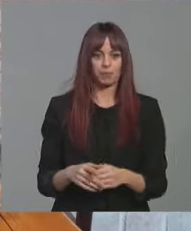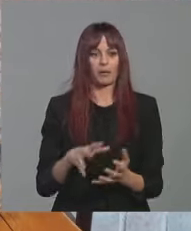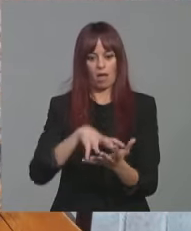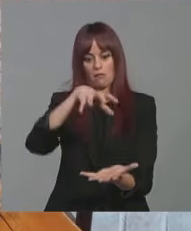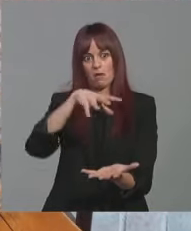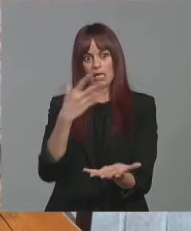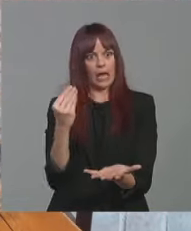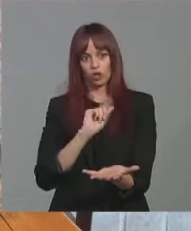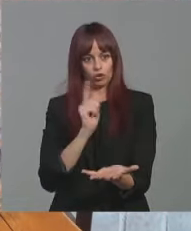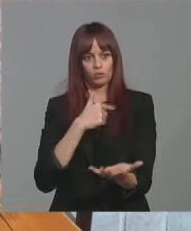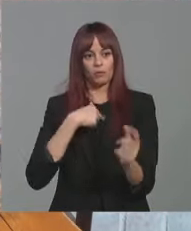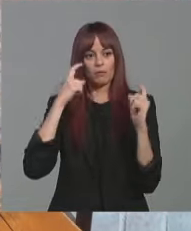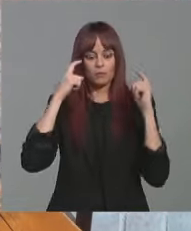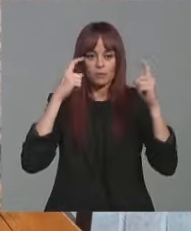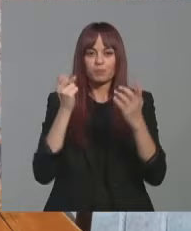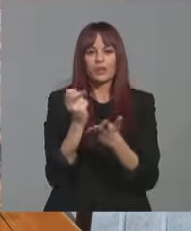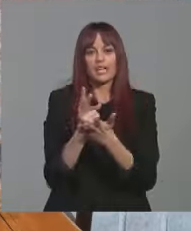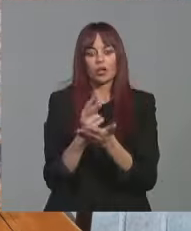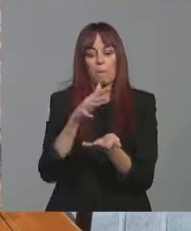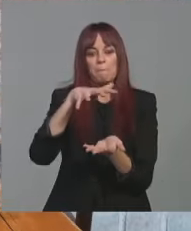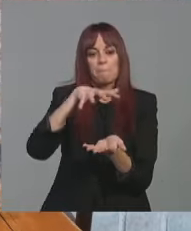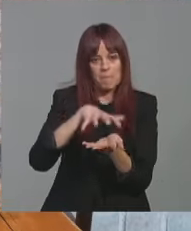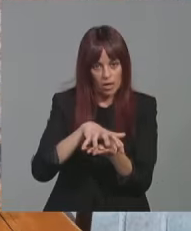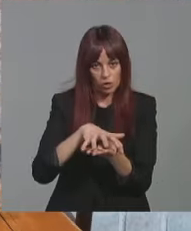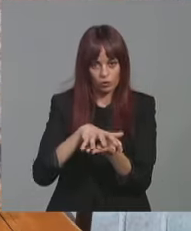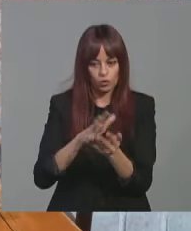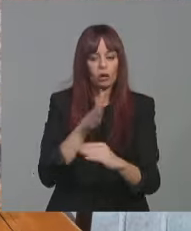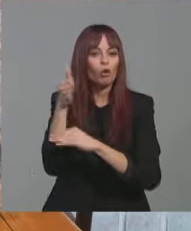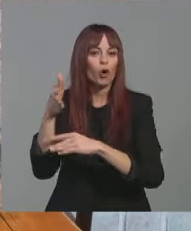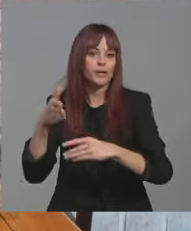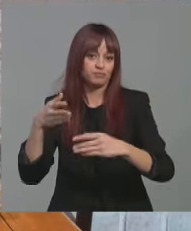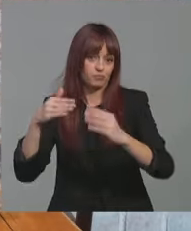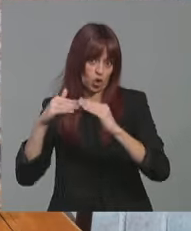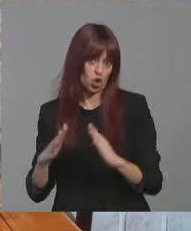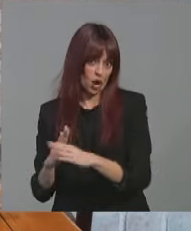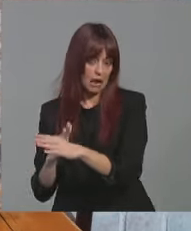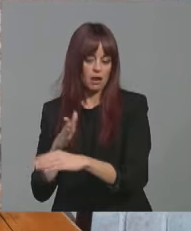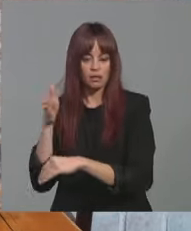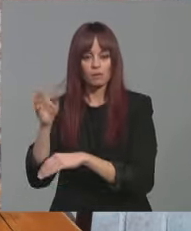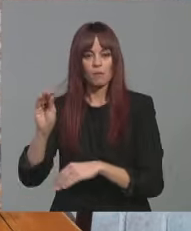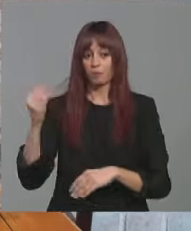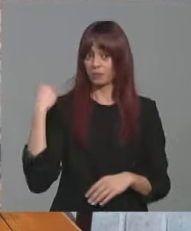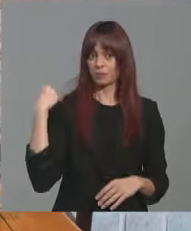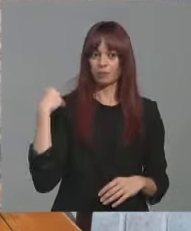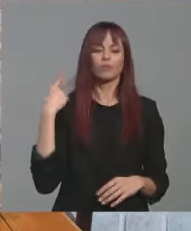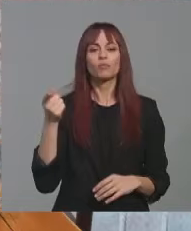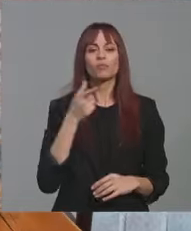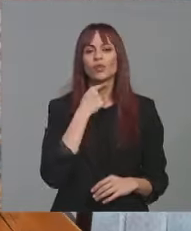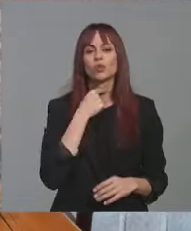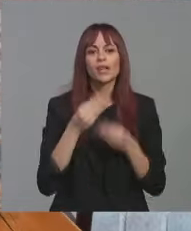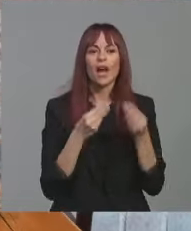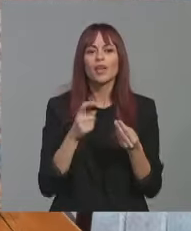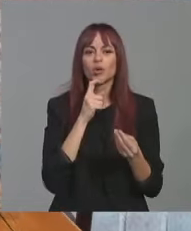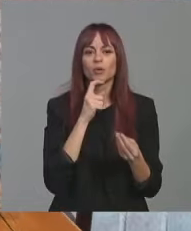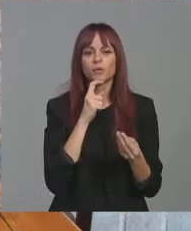de hecho yo intento sobre todo sacar retos más pequeños en locales porque también me contactan y me y me dicen cómo te gustaría hacerlo y